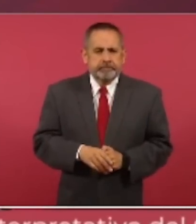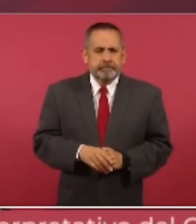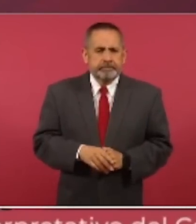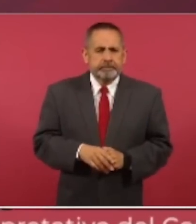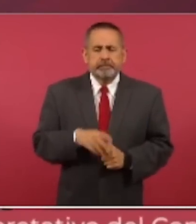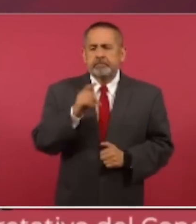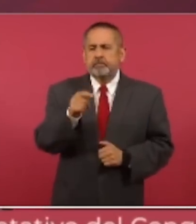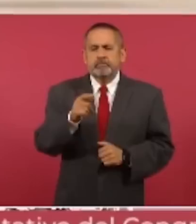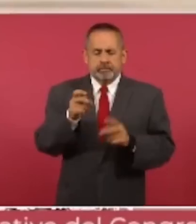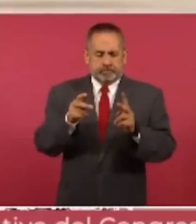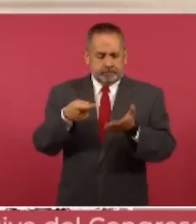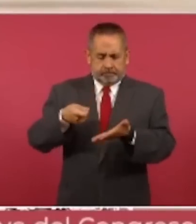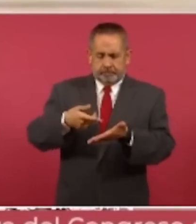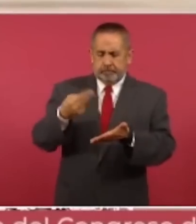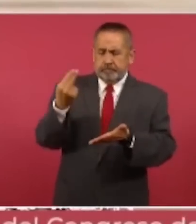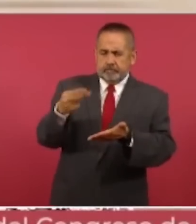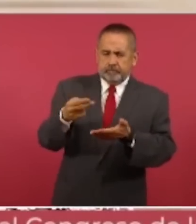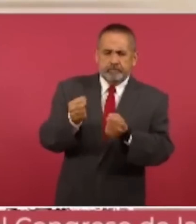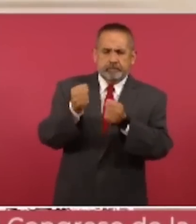como seguridad nacional.